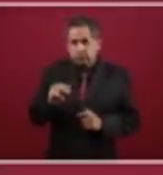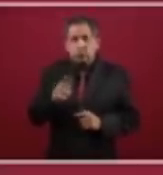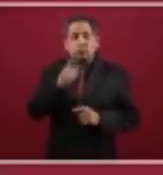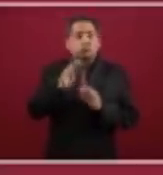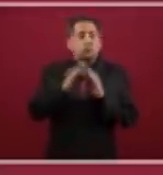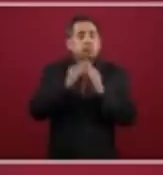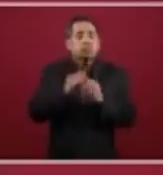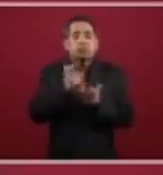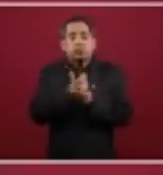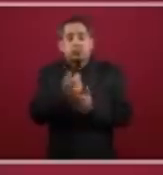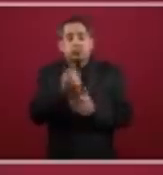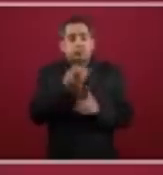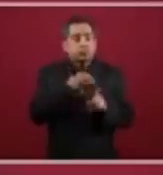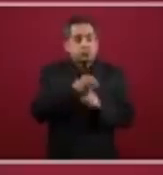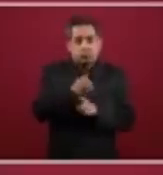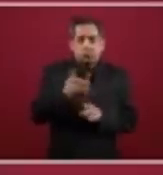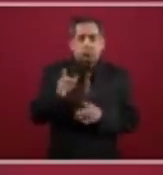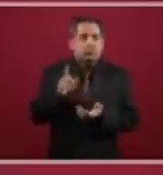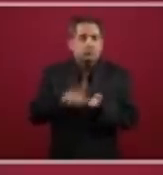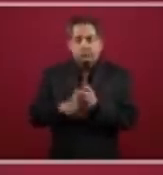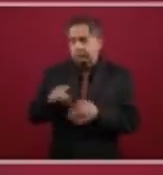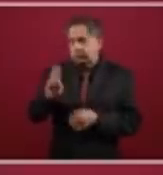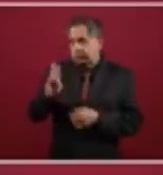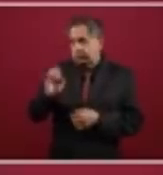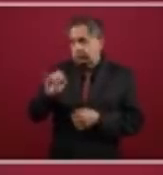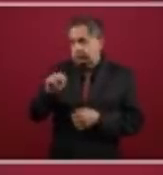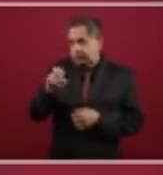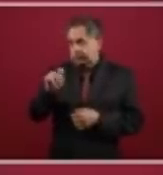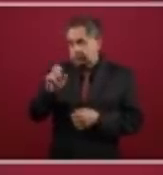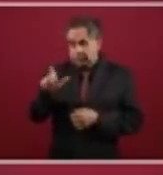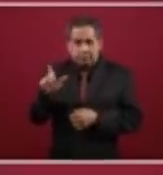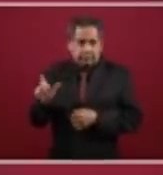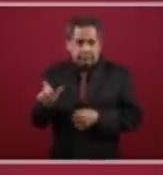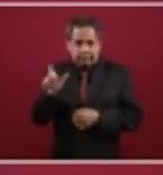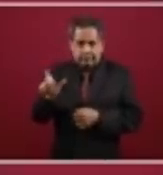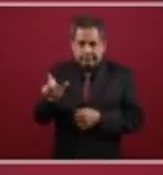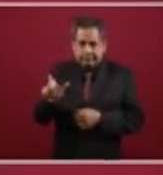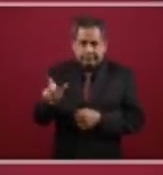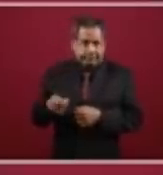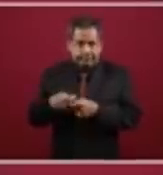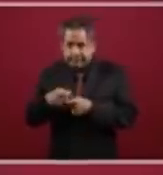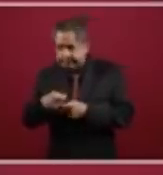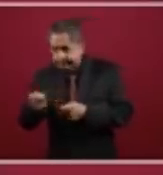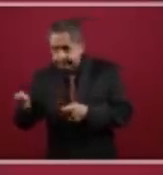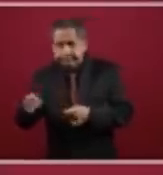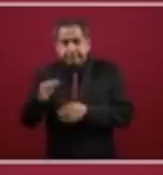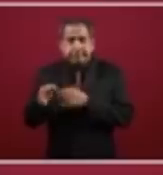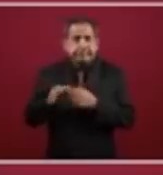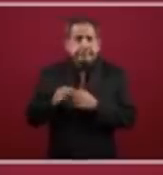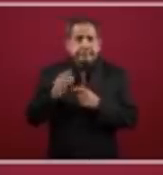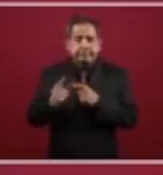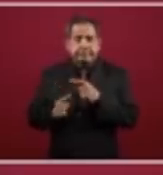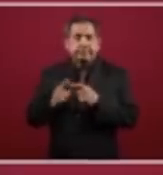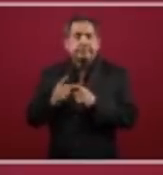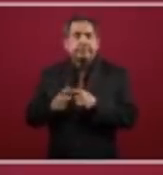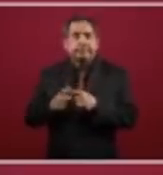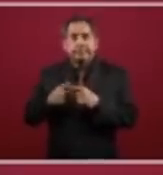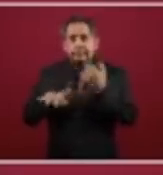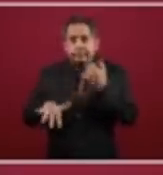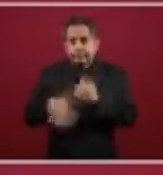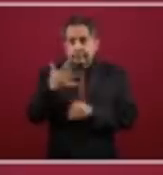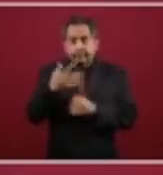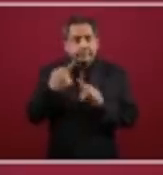pago, sino que era tarjeta de bienestar, que se había repartido en los primeros 3 meses, más cerca de 15